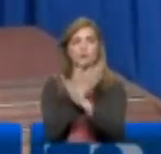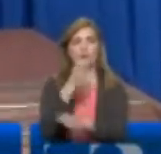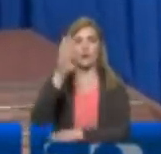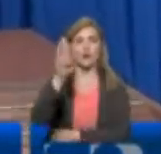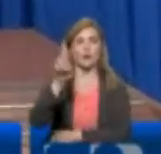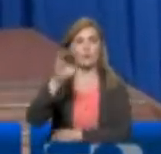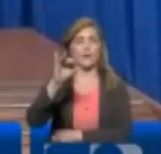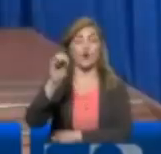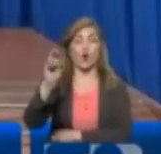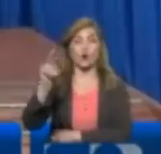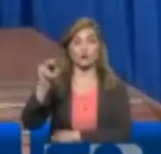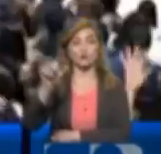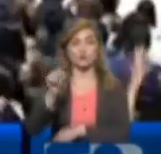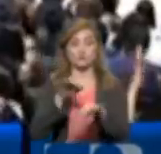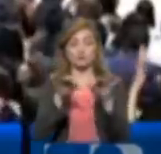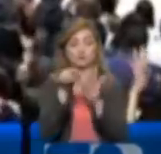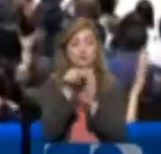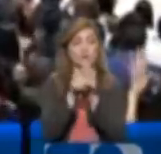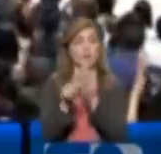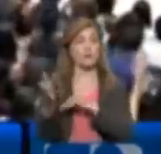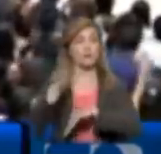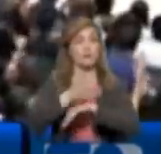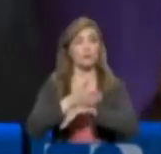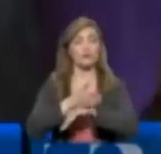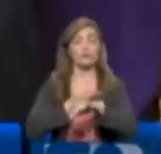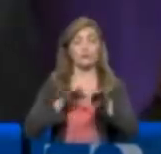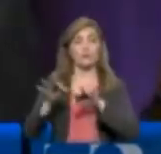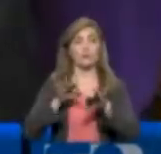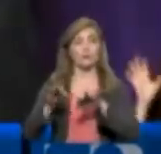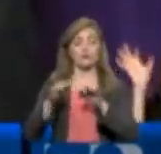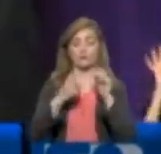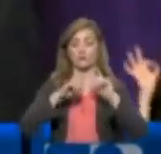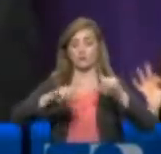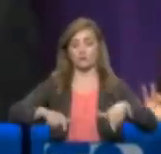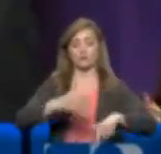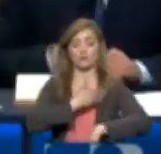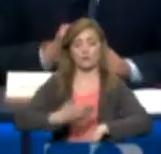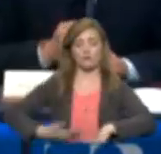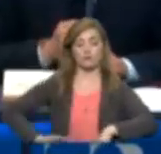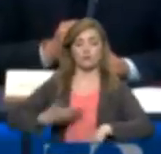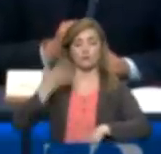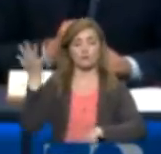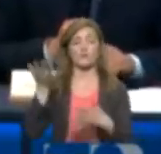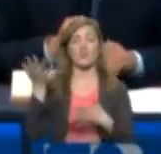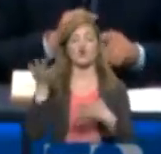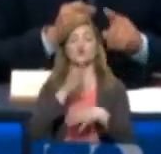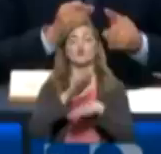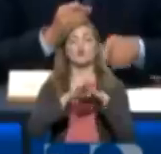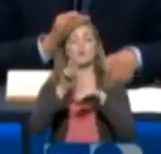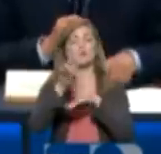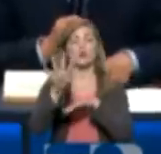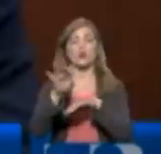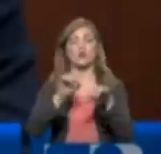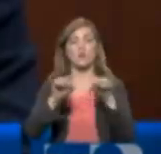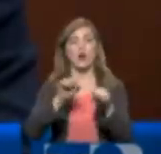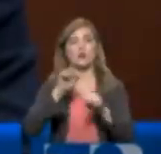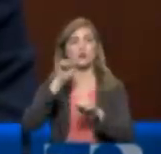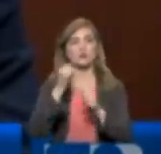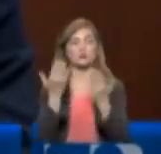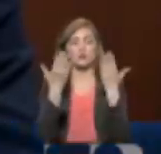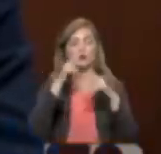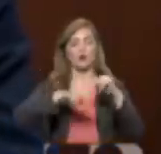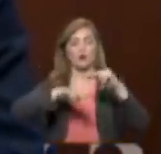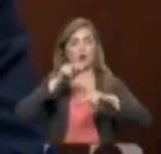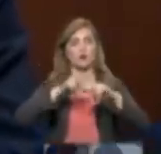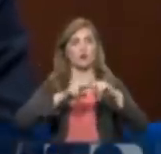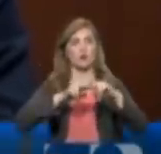briones para explicar y detallar lo dicho por el presidente moreno en su discurso del 24 de mayo respecto a las obras de este gobierno este es un gobierno